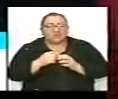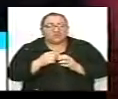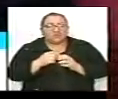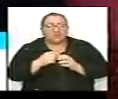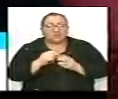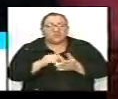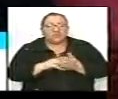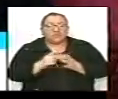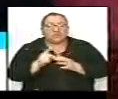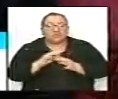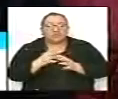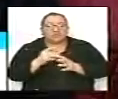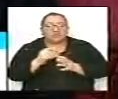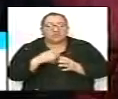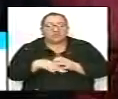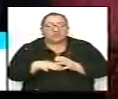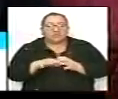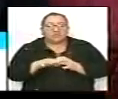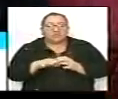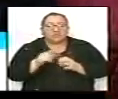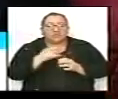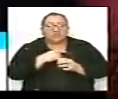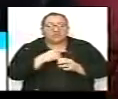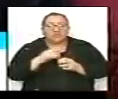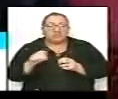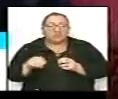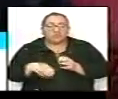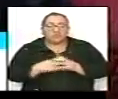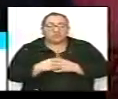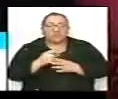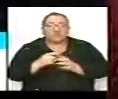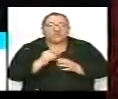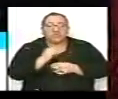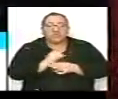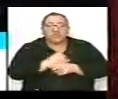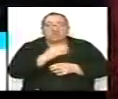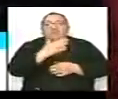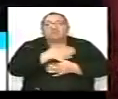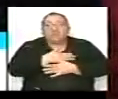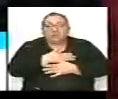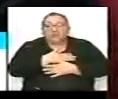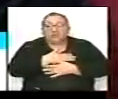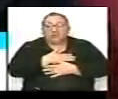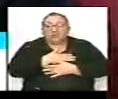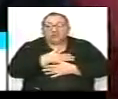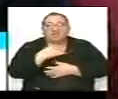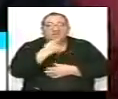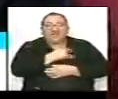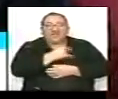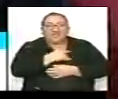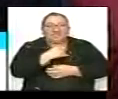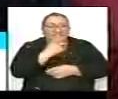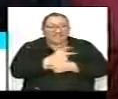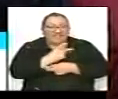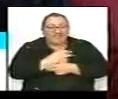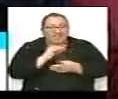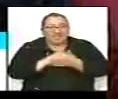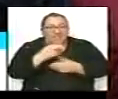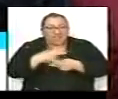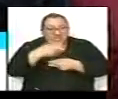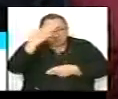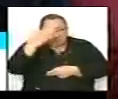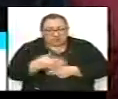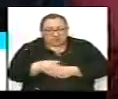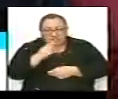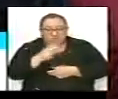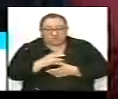¿Por qué no ha participado cualquier otra de las universidades donde se hace debate? Solo son de la Católica. Mi universidad, cuidado, ¿eh? Y me he puesto a ver la relación de